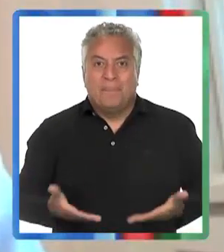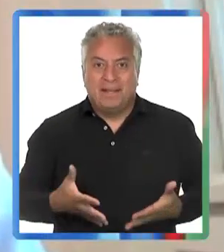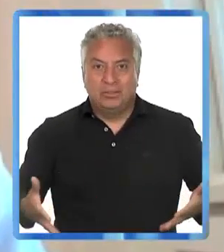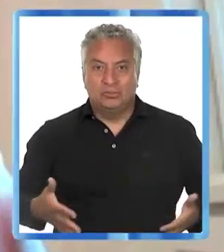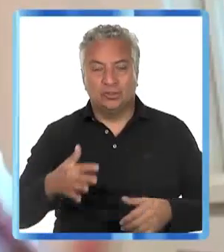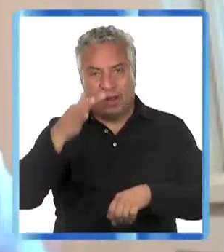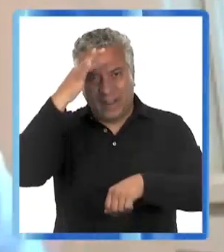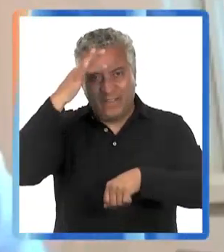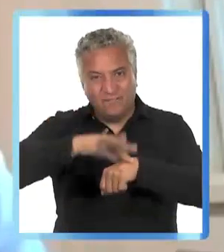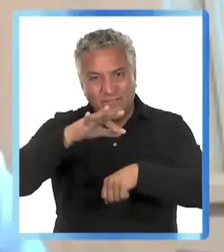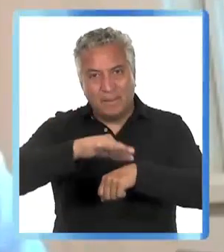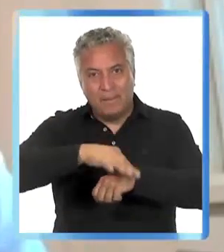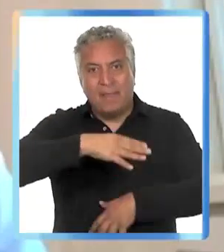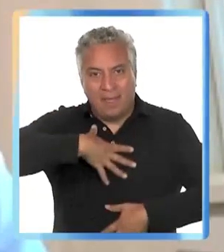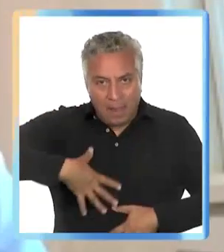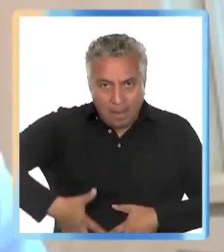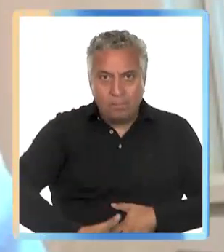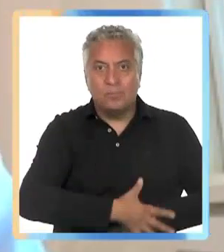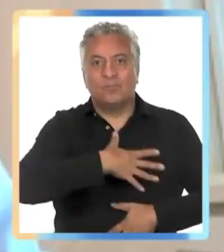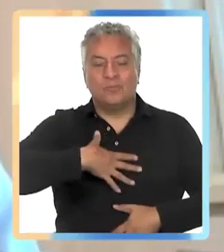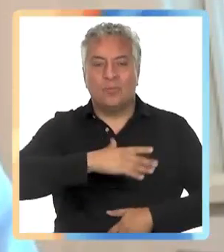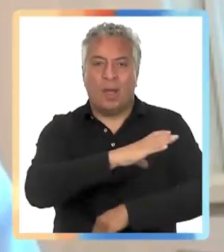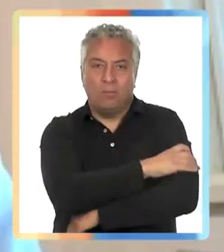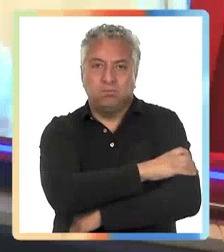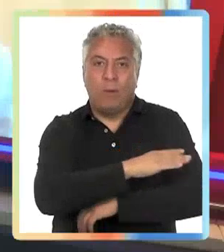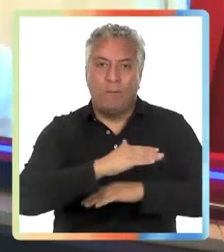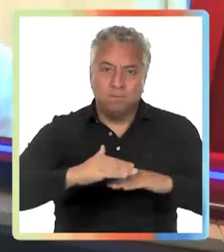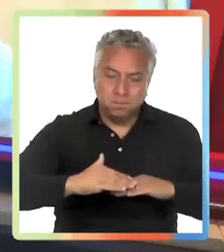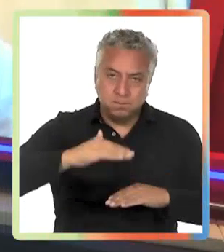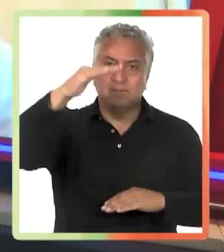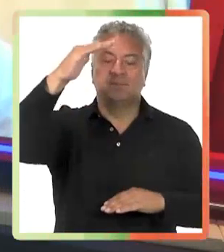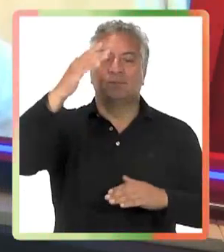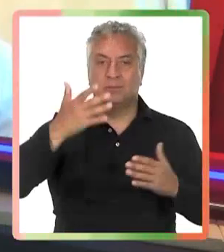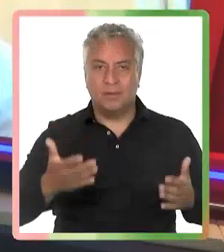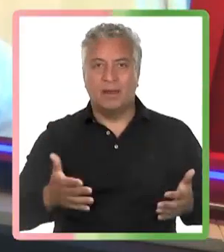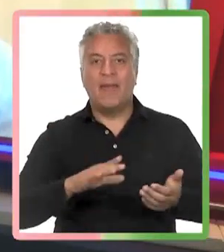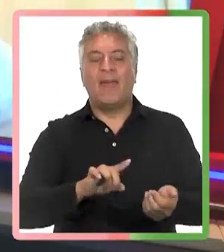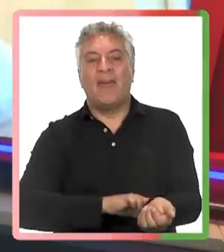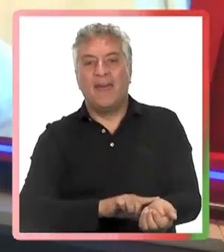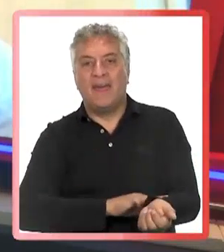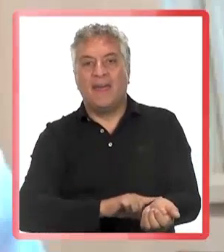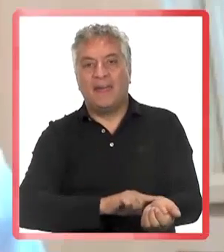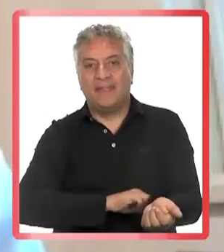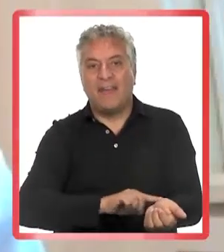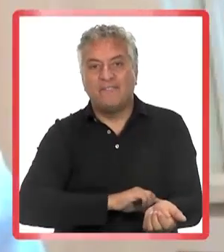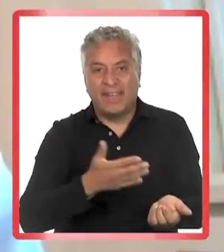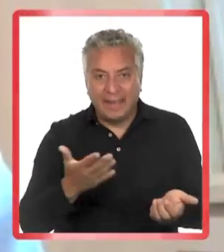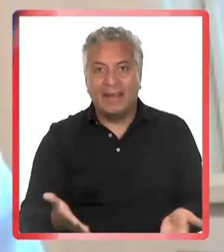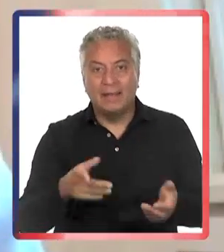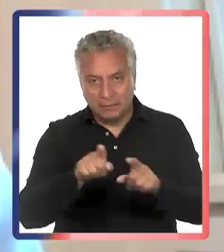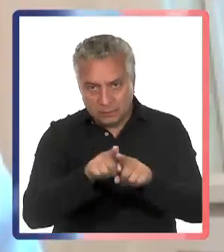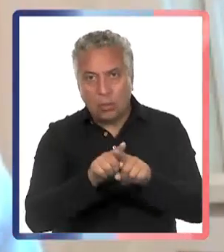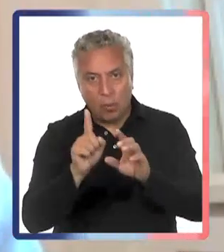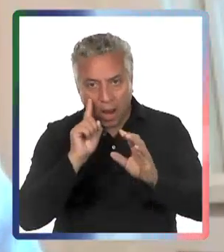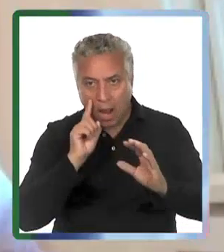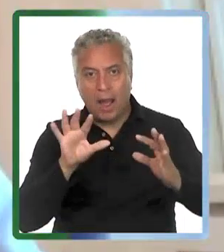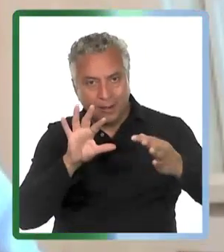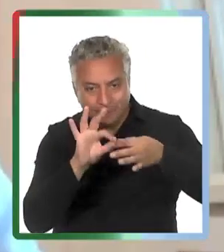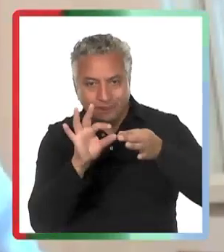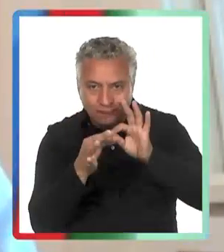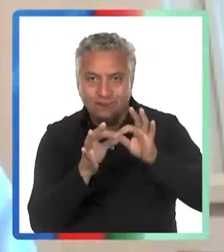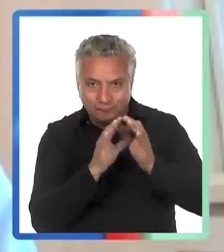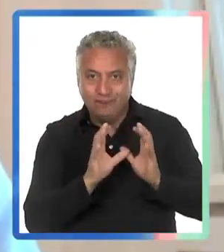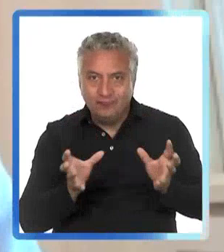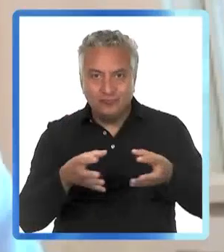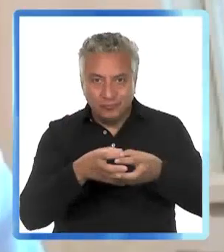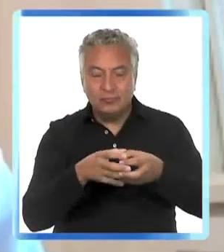obesidad, de enfermedades metabólicas, ¿no es cierto?, de hipertensión, de diabetes mellitus, que están todas bastante